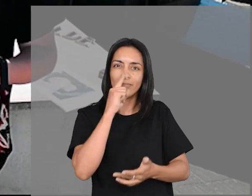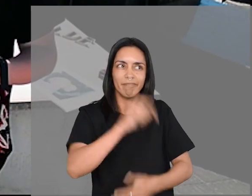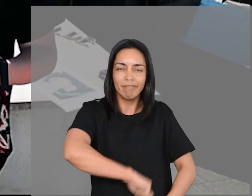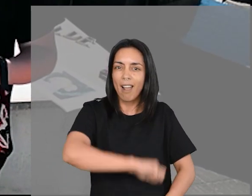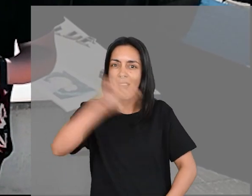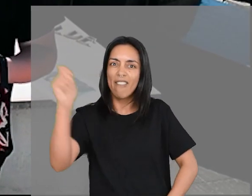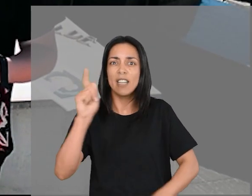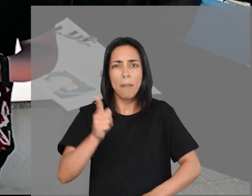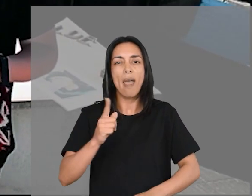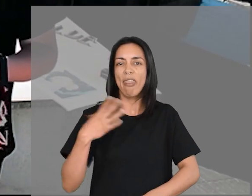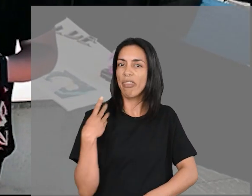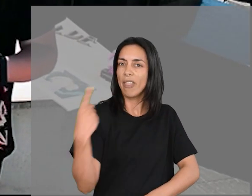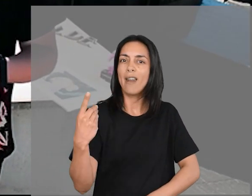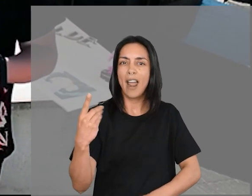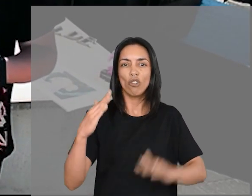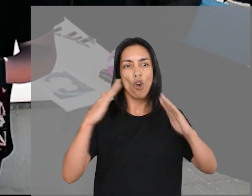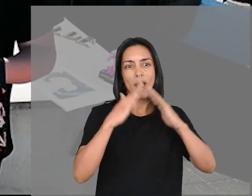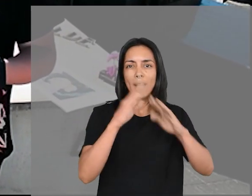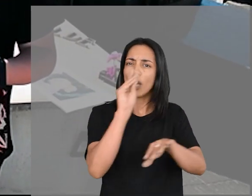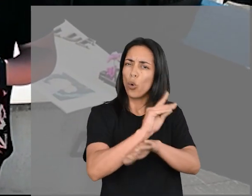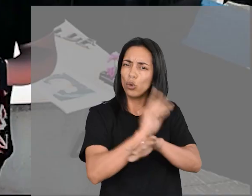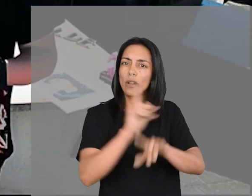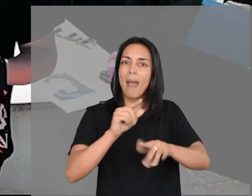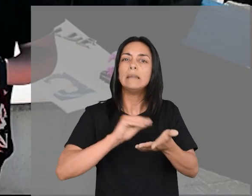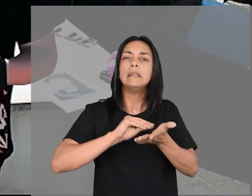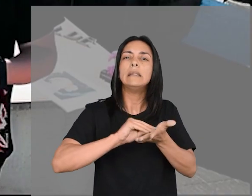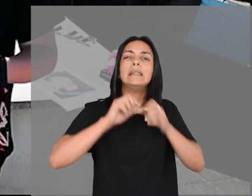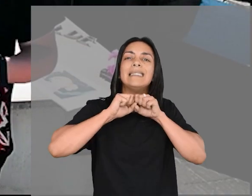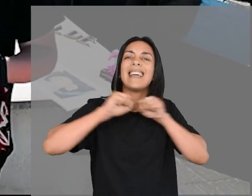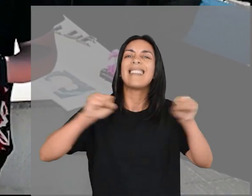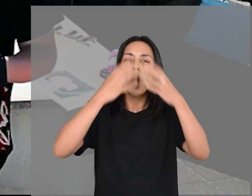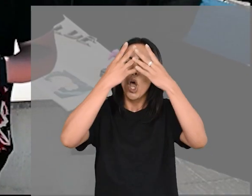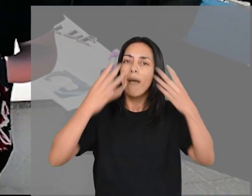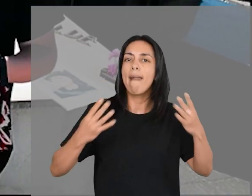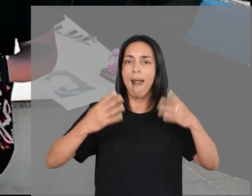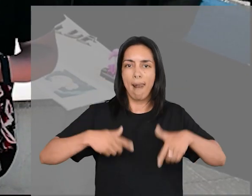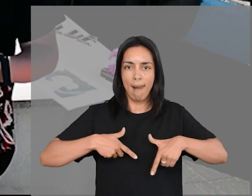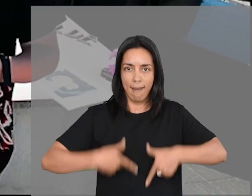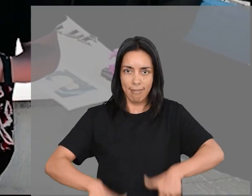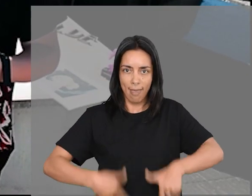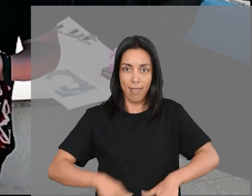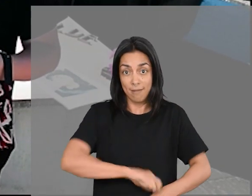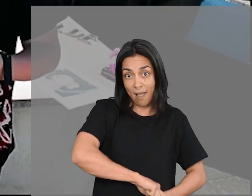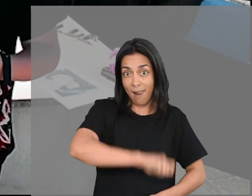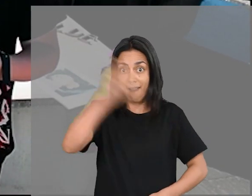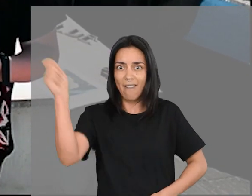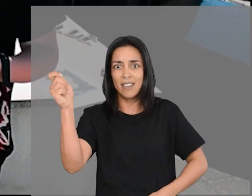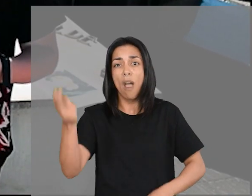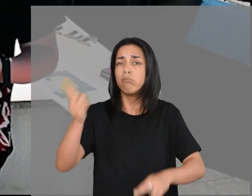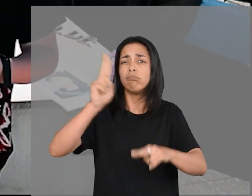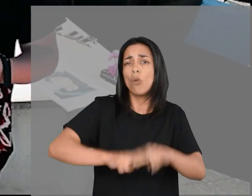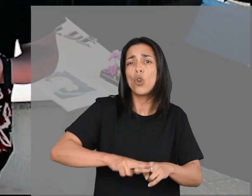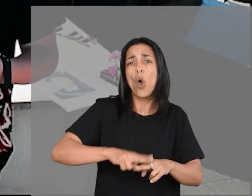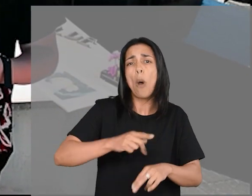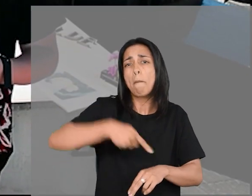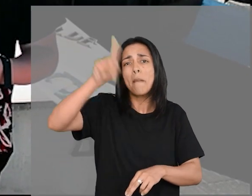de la Cultura y secretario general de la Intendencia de La Valleja. Falleció el 1 de